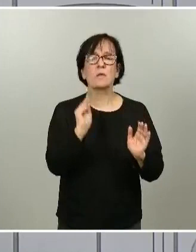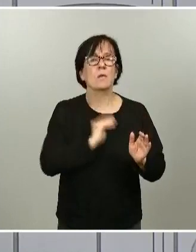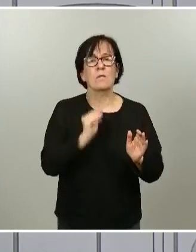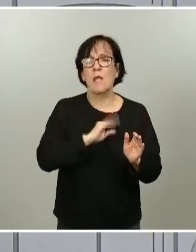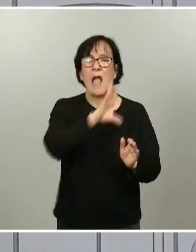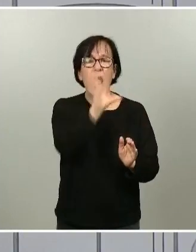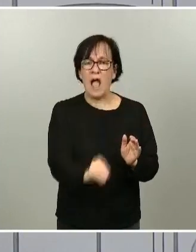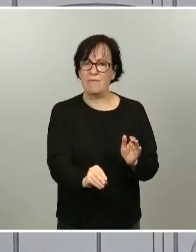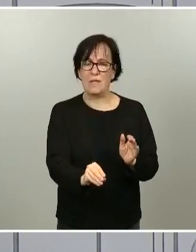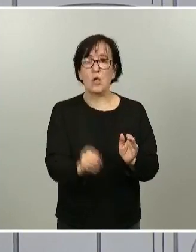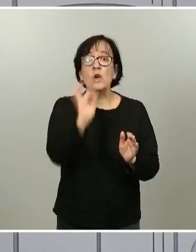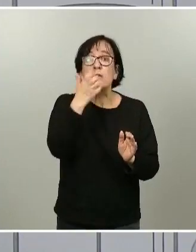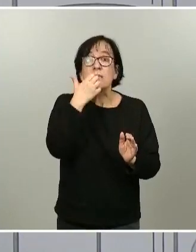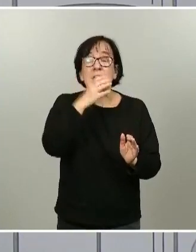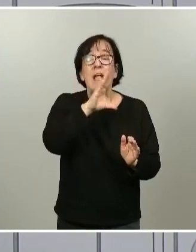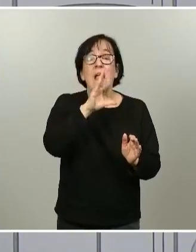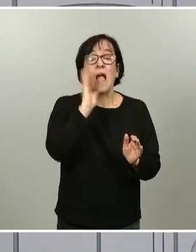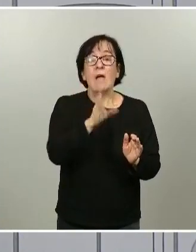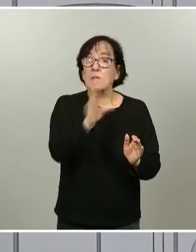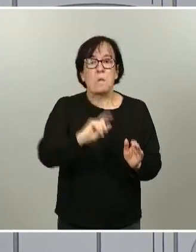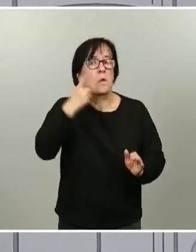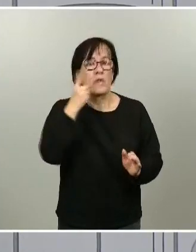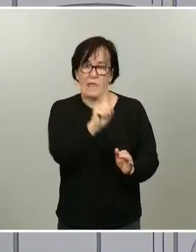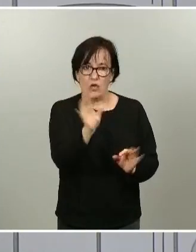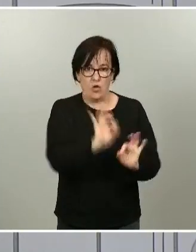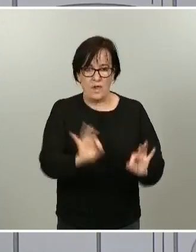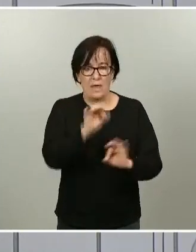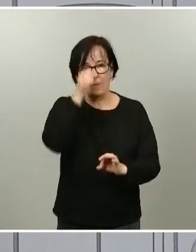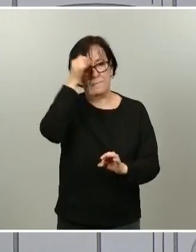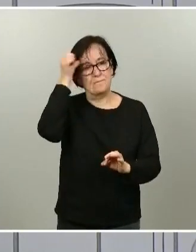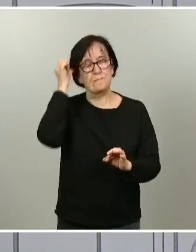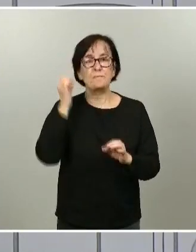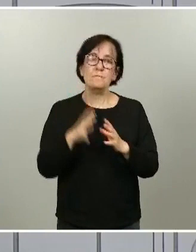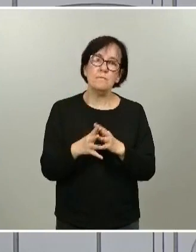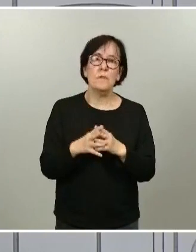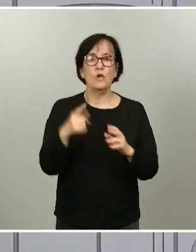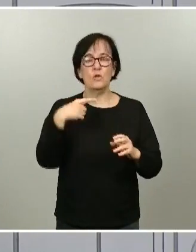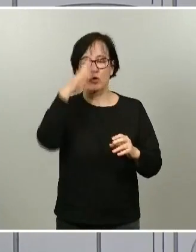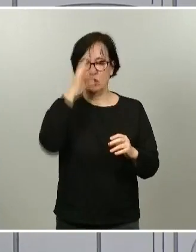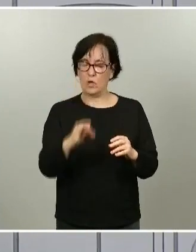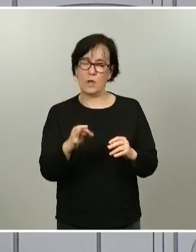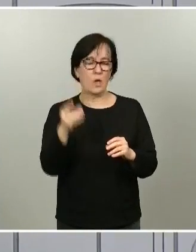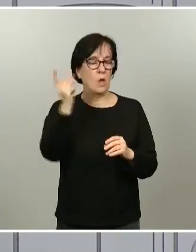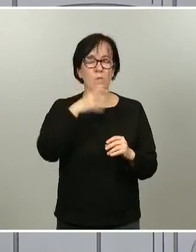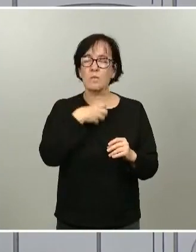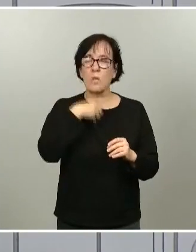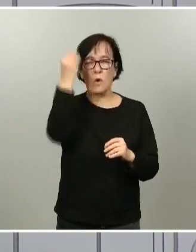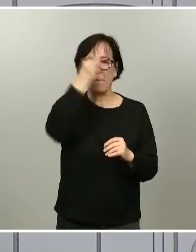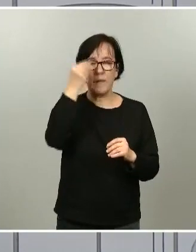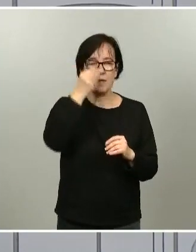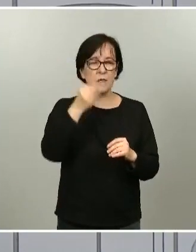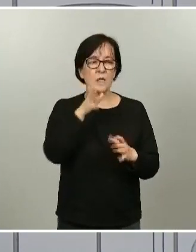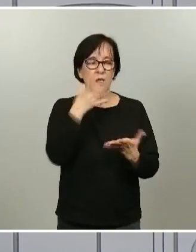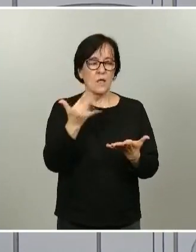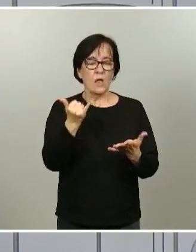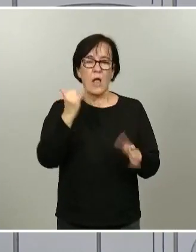o si la afectó, no se detectó. Por lo tanto, yo creo que no podemos pensar que si está muy afectado